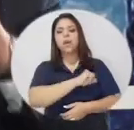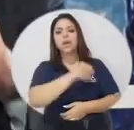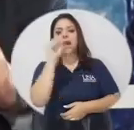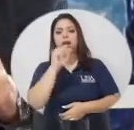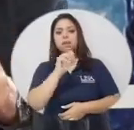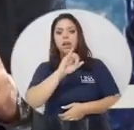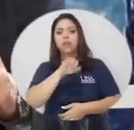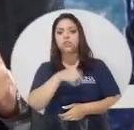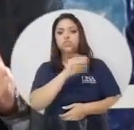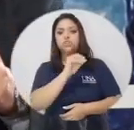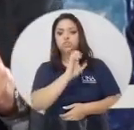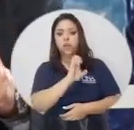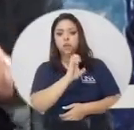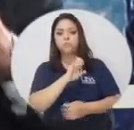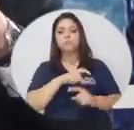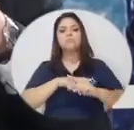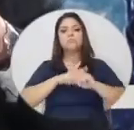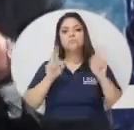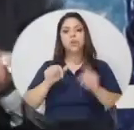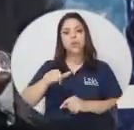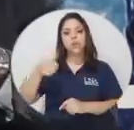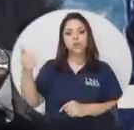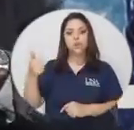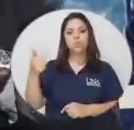pero evidentemente logró lo otro.